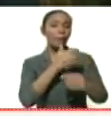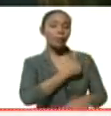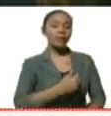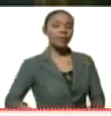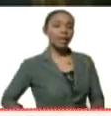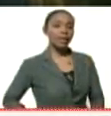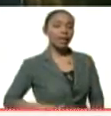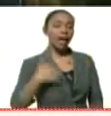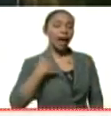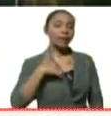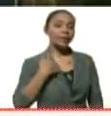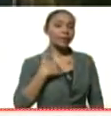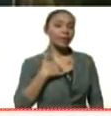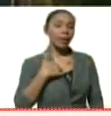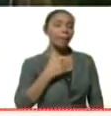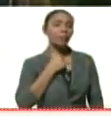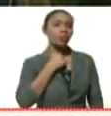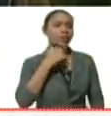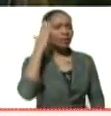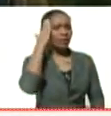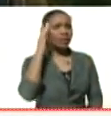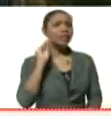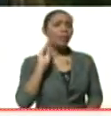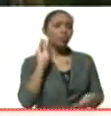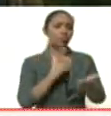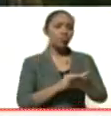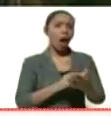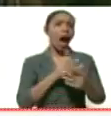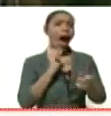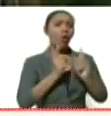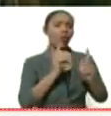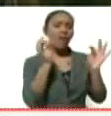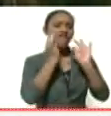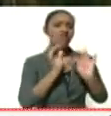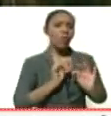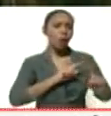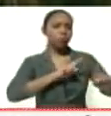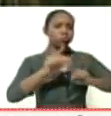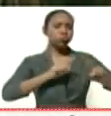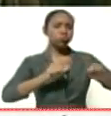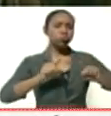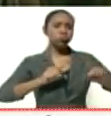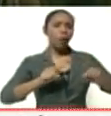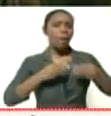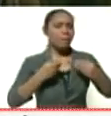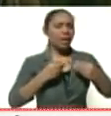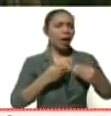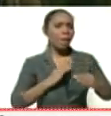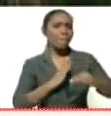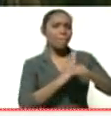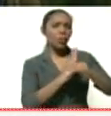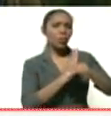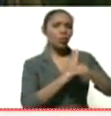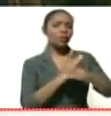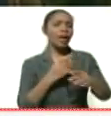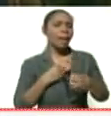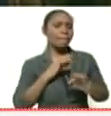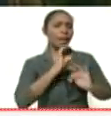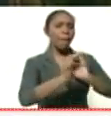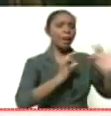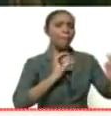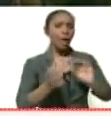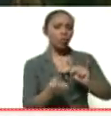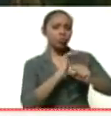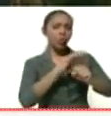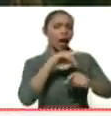Alberto Fernández. Me gustaría saber si se establecieron algunos mecanismos de coordinación para contener la propagación del coronavirus